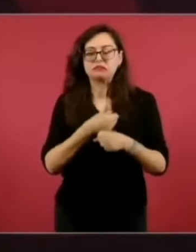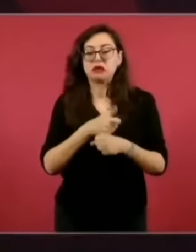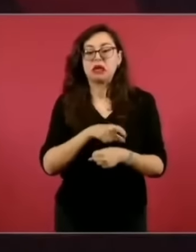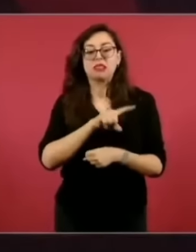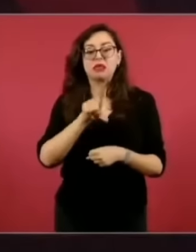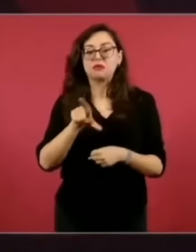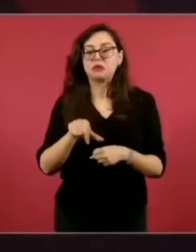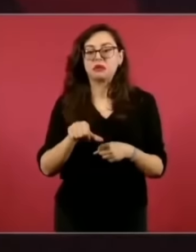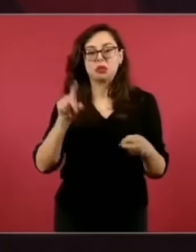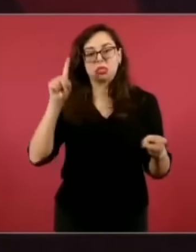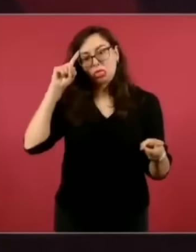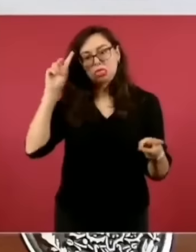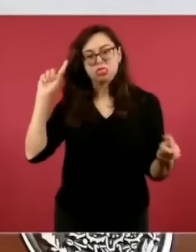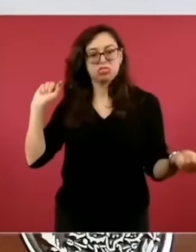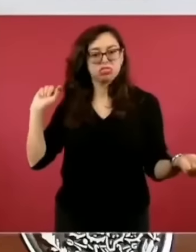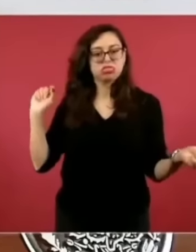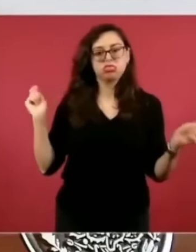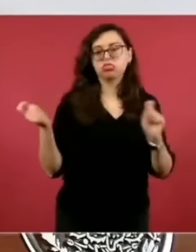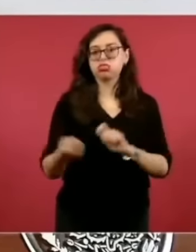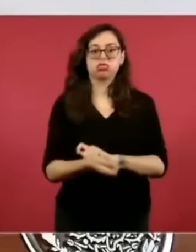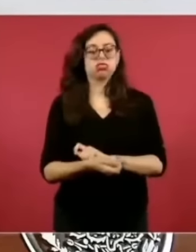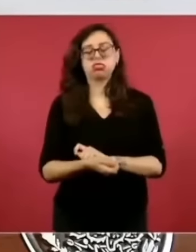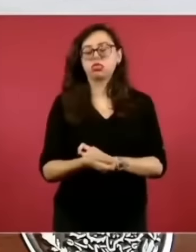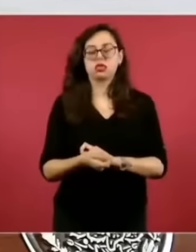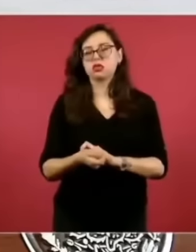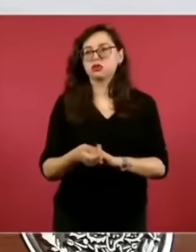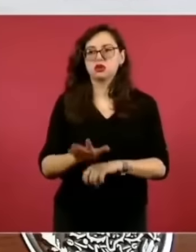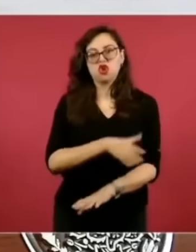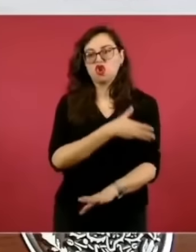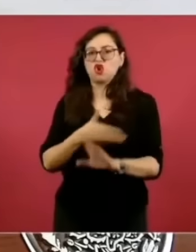completamente, porque así es esto, ¿no?